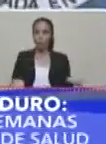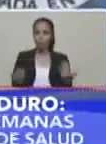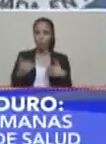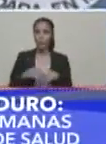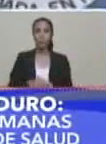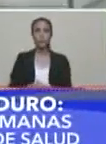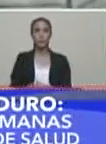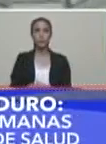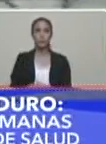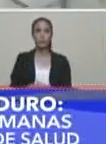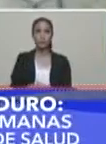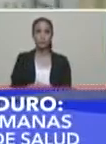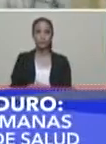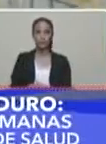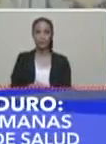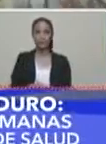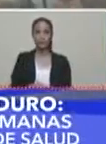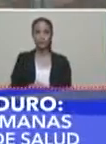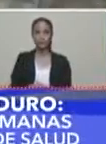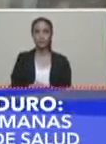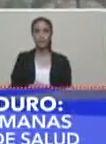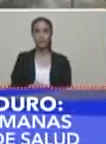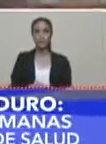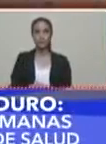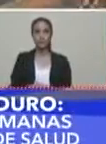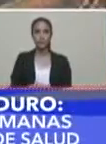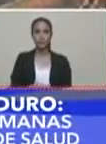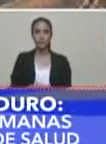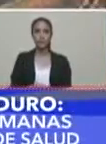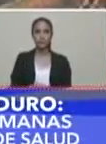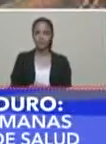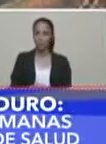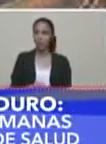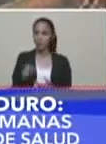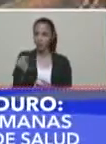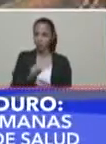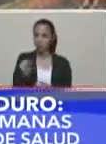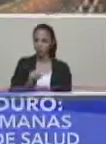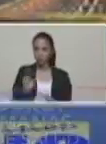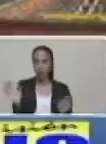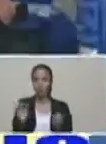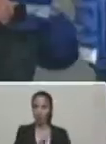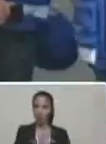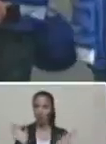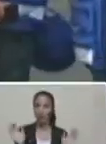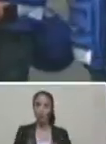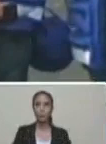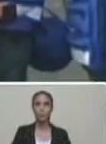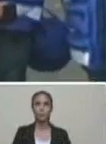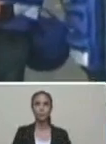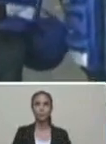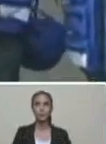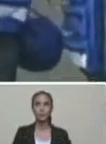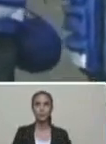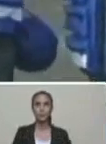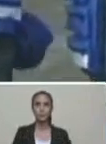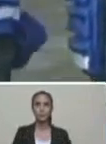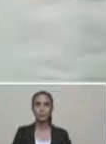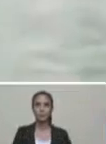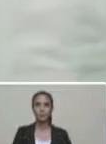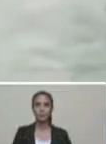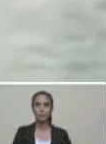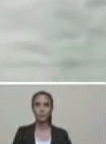internacionales por nuestro ministro Carlos Alvarado. Así sí, así se puede, claro que se puede.